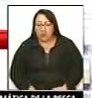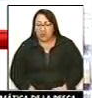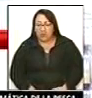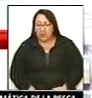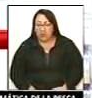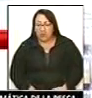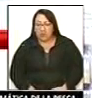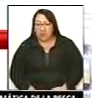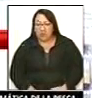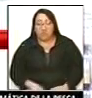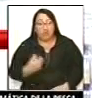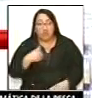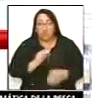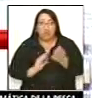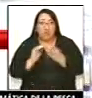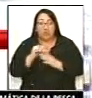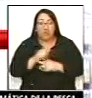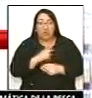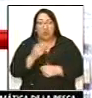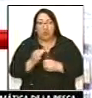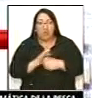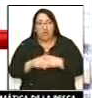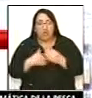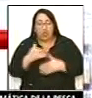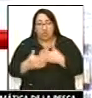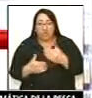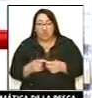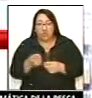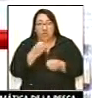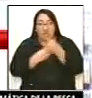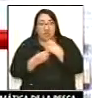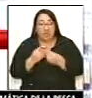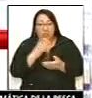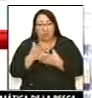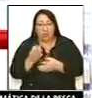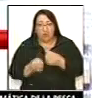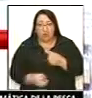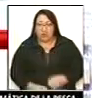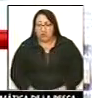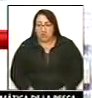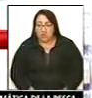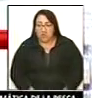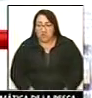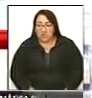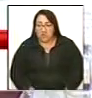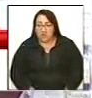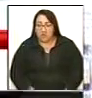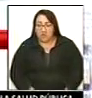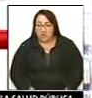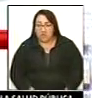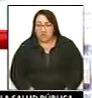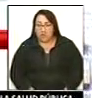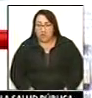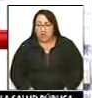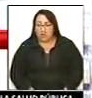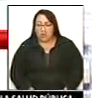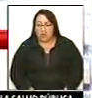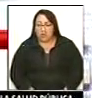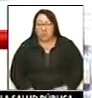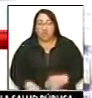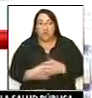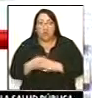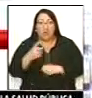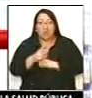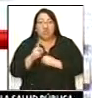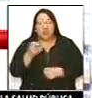judicial, a todos los procesos de alimentos en todos los distritos judiciales.